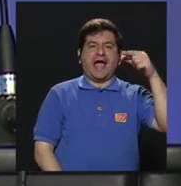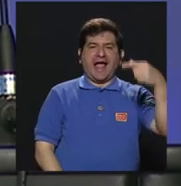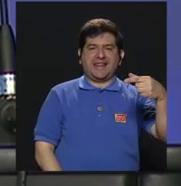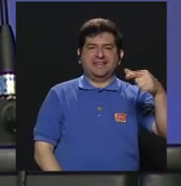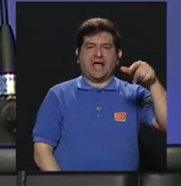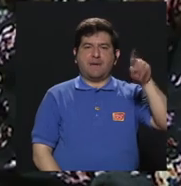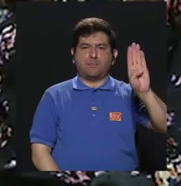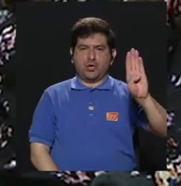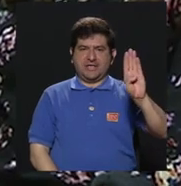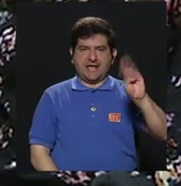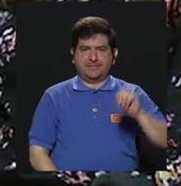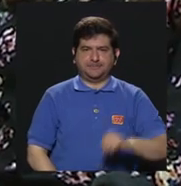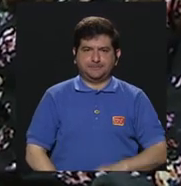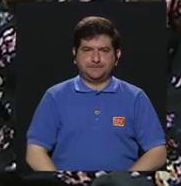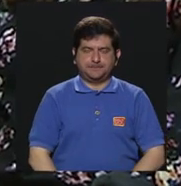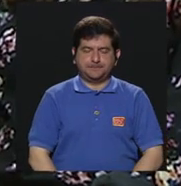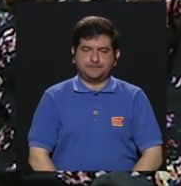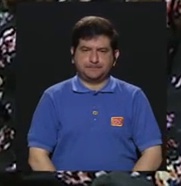Bonilla.